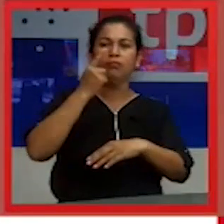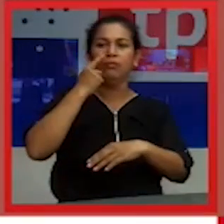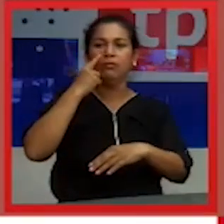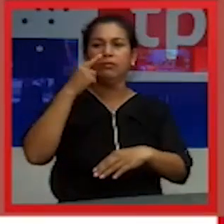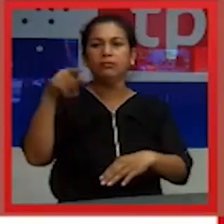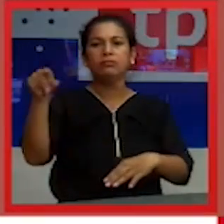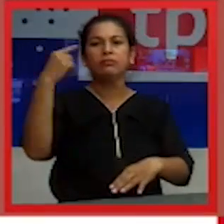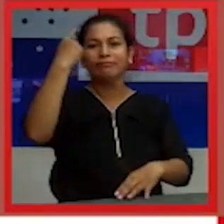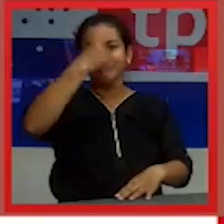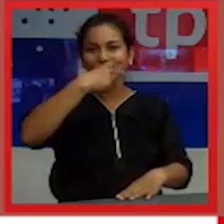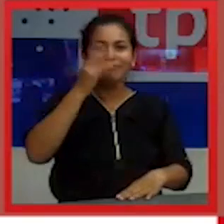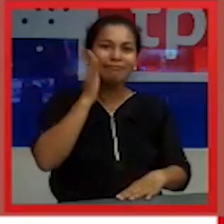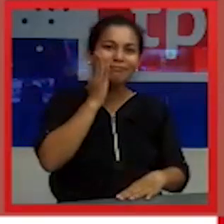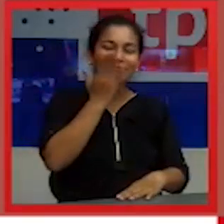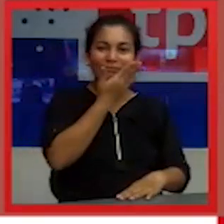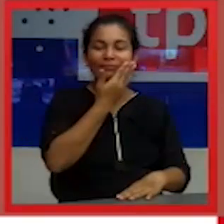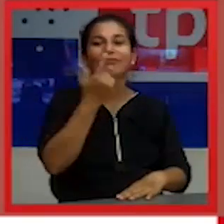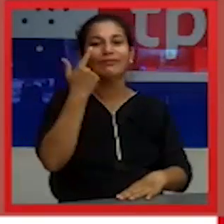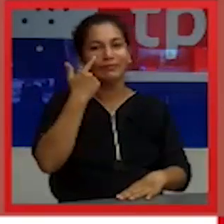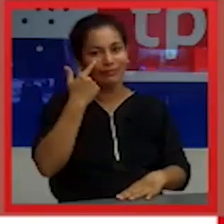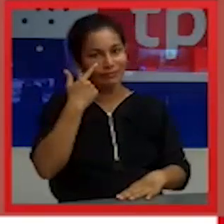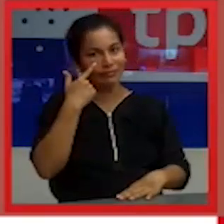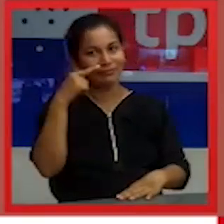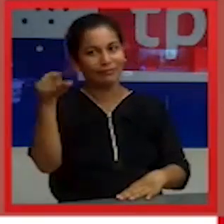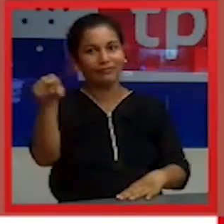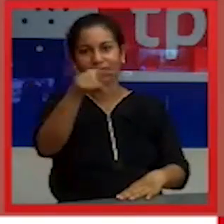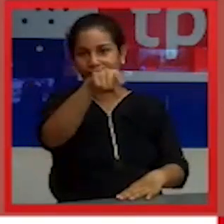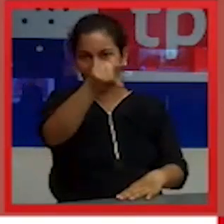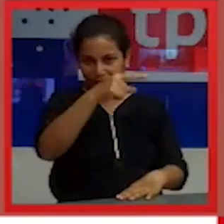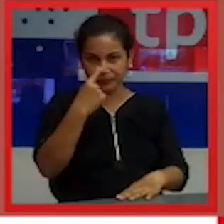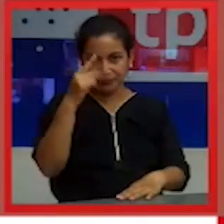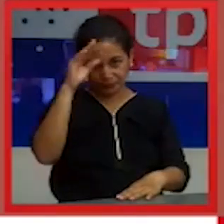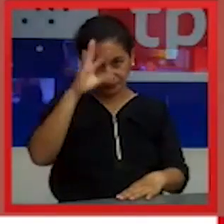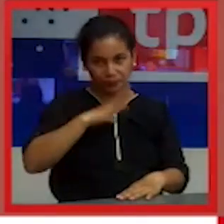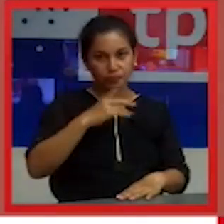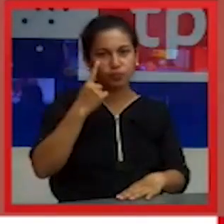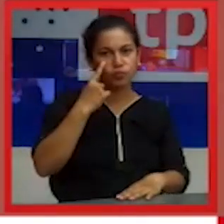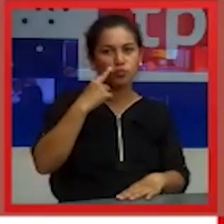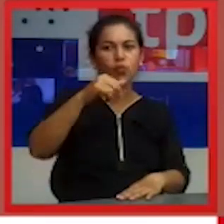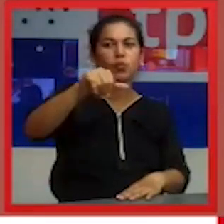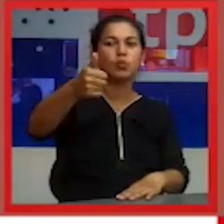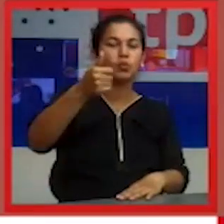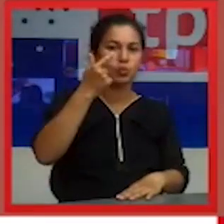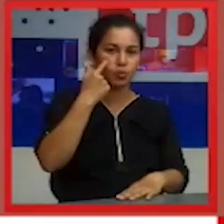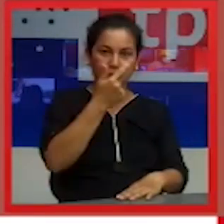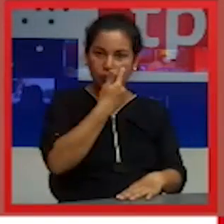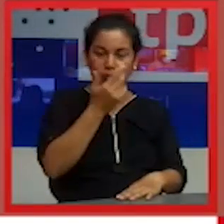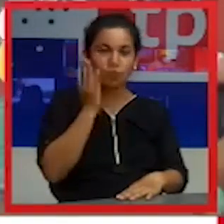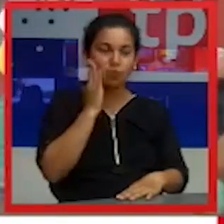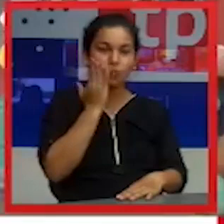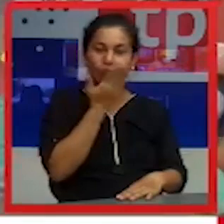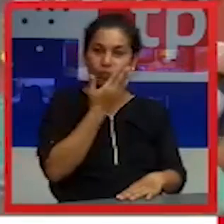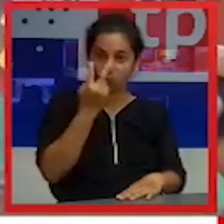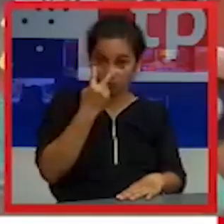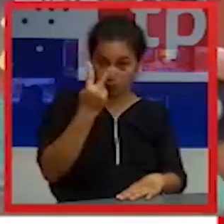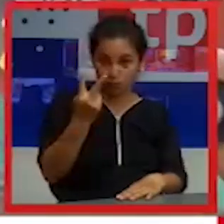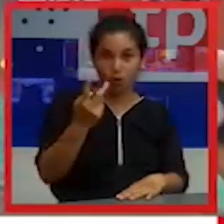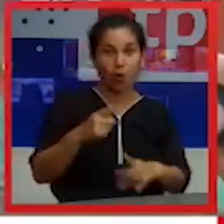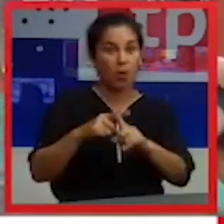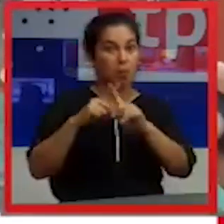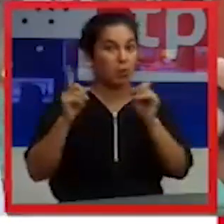no. Es un señor que tiene él sí, digamos, hace flete, ¿no? Ahora no sé si es